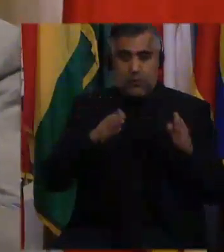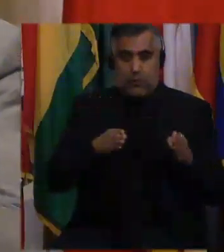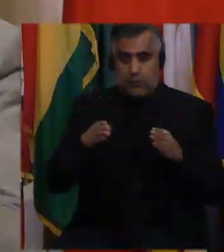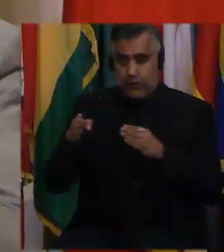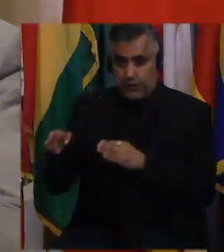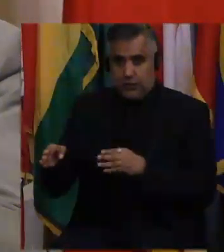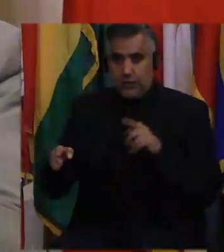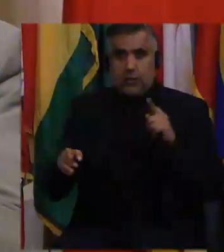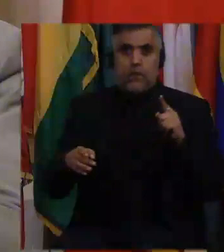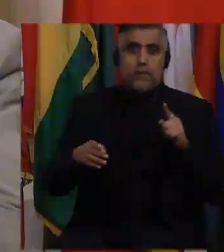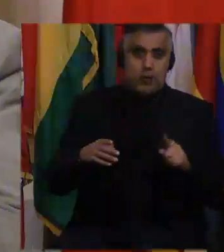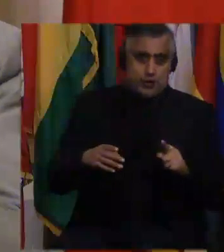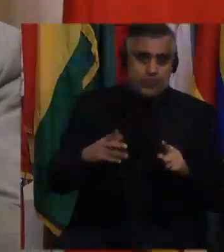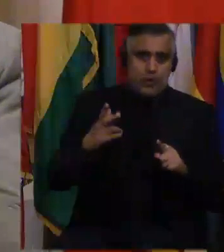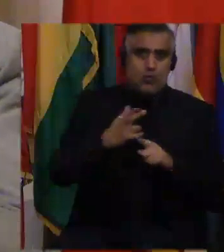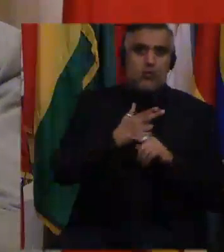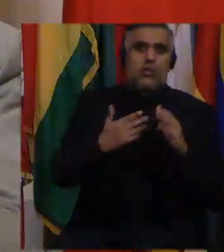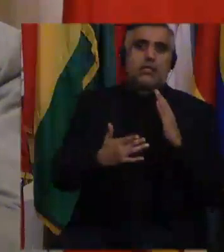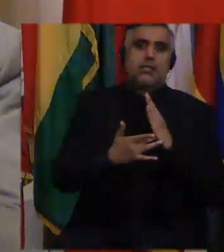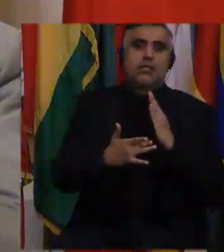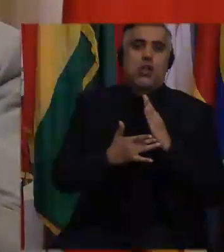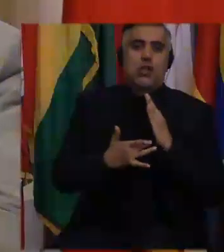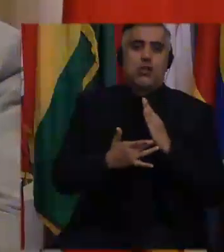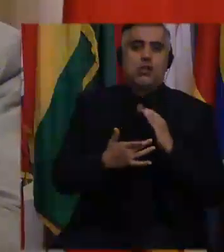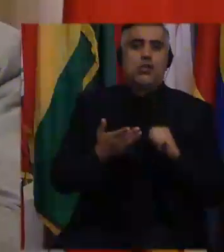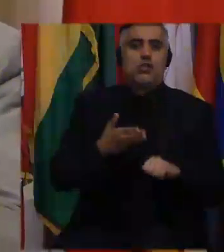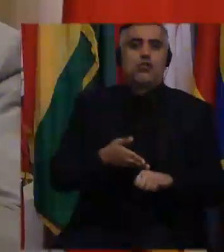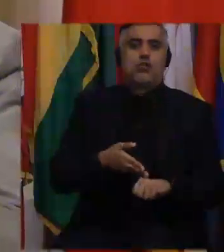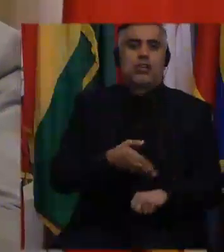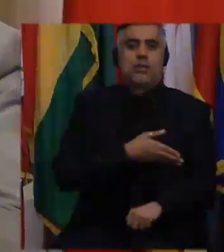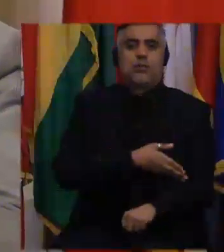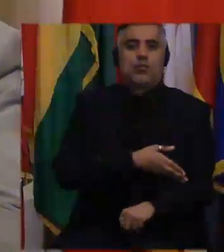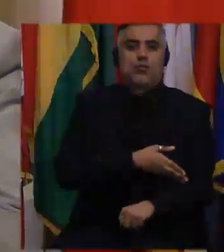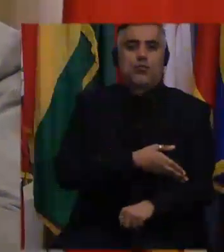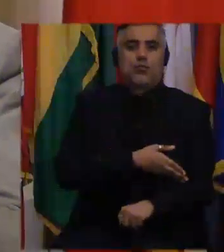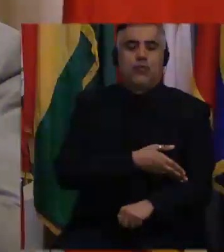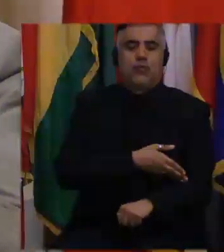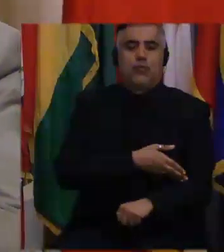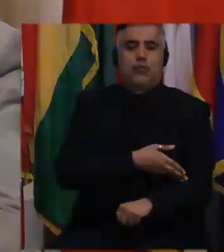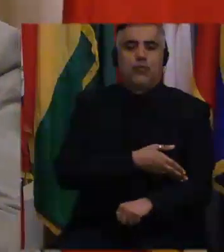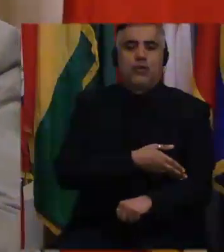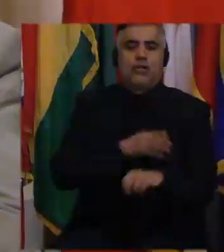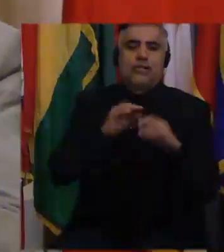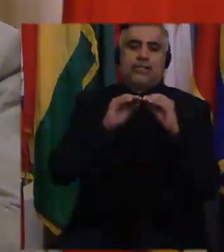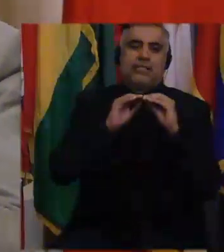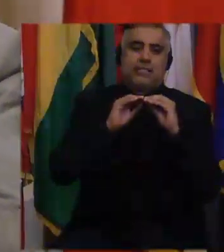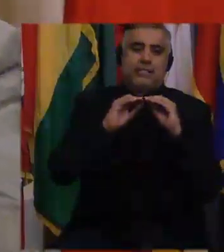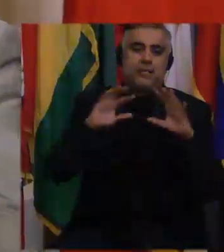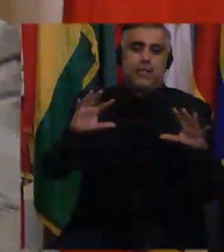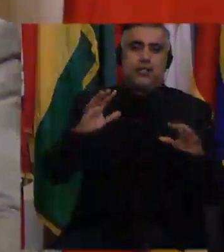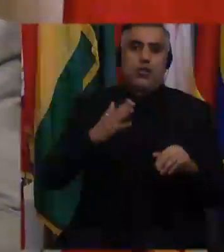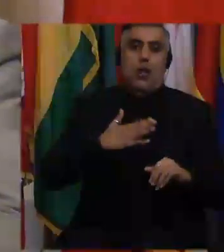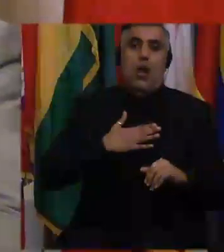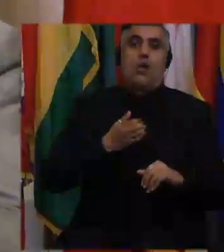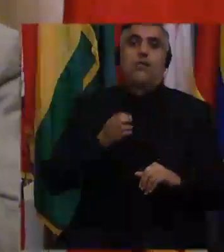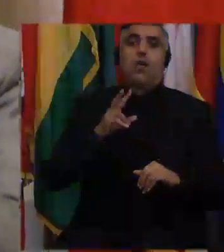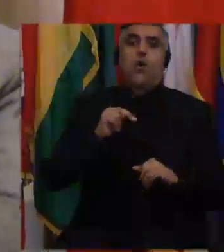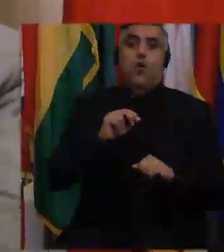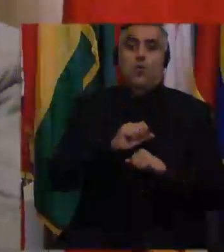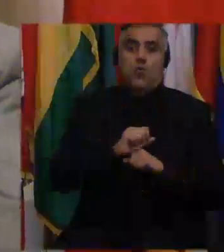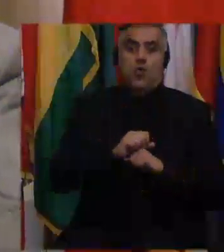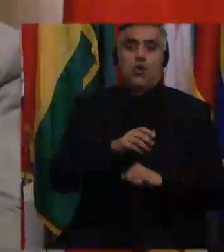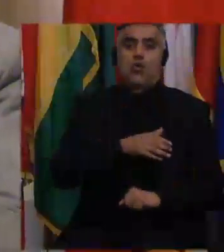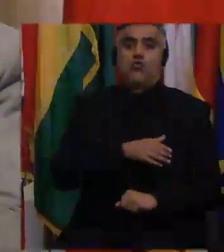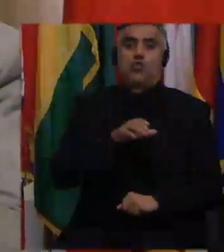de las tecnologías para mejorar la difusión de nuestro propio trabajo y empoderar las organizaciones de la sociedad civil en